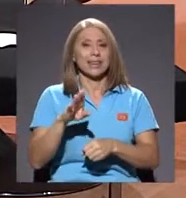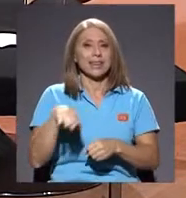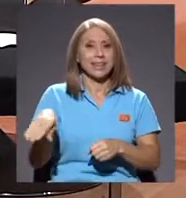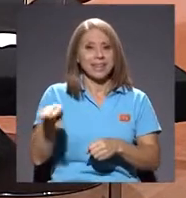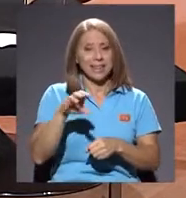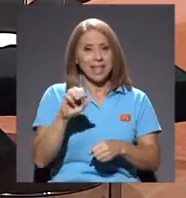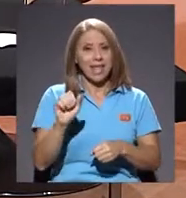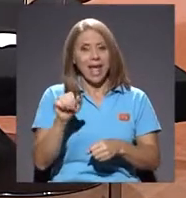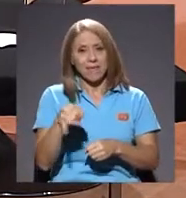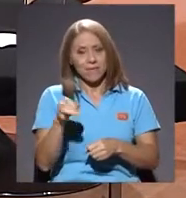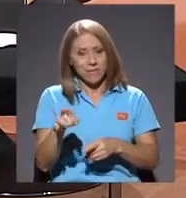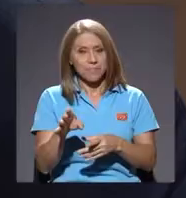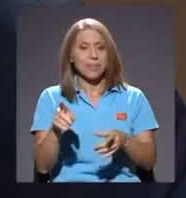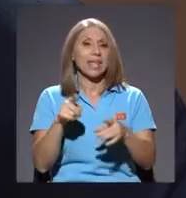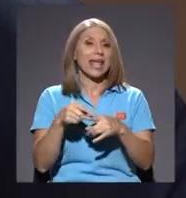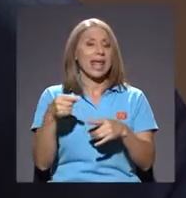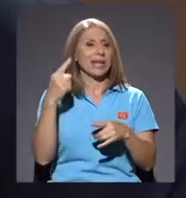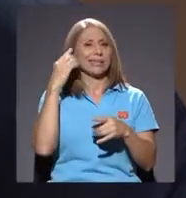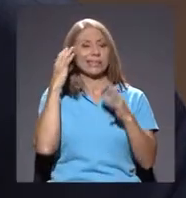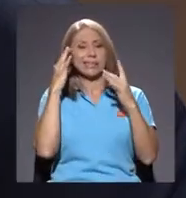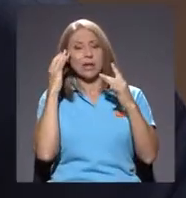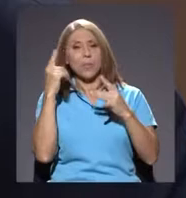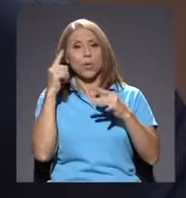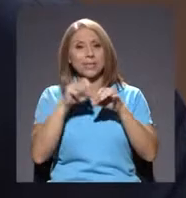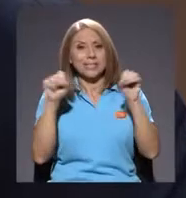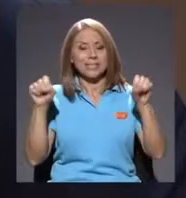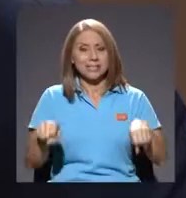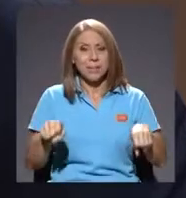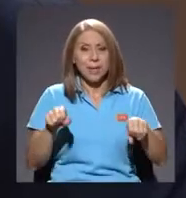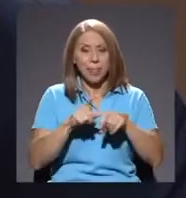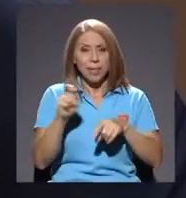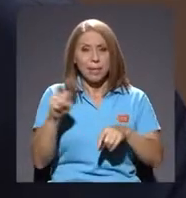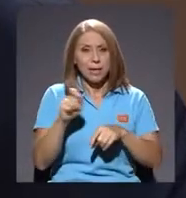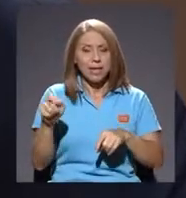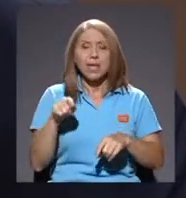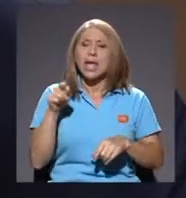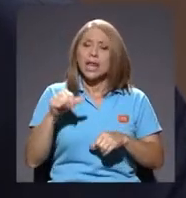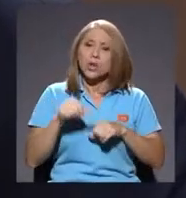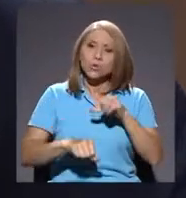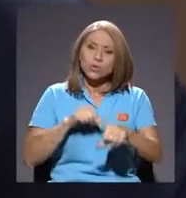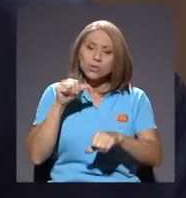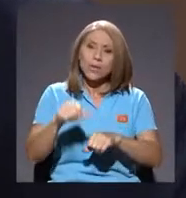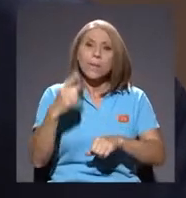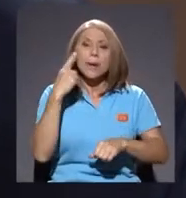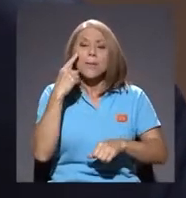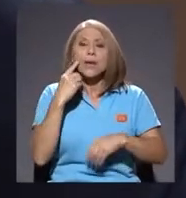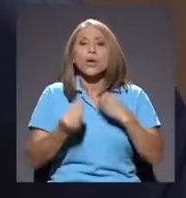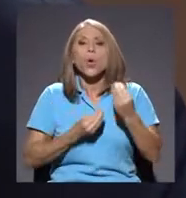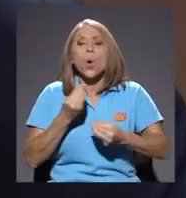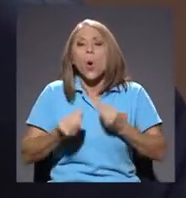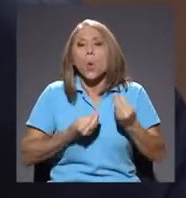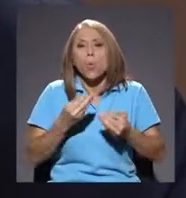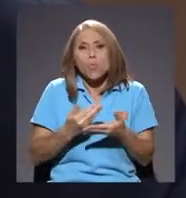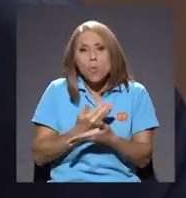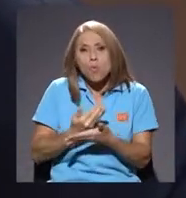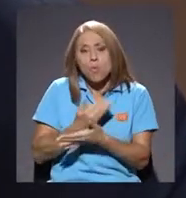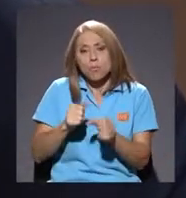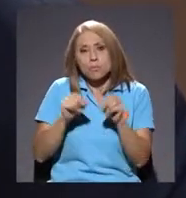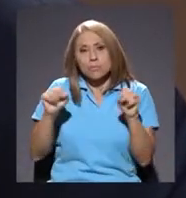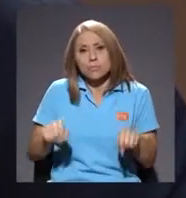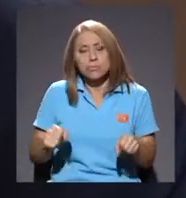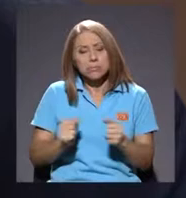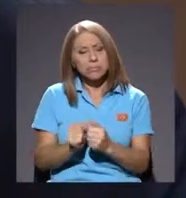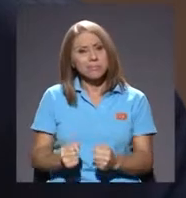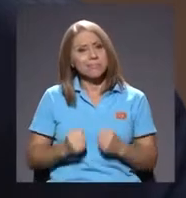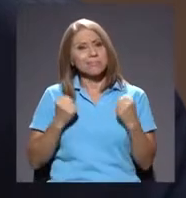injusticias del sistema de pensiones y que vela luchaba por ver cómo modernizar el sistema con una gran fuerza para